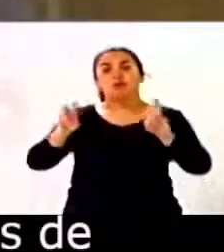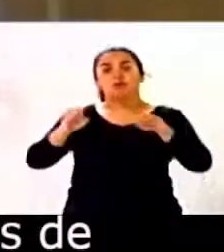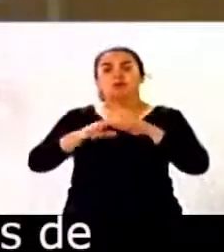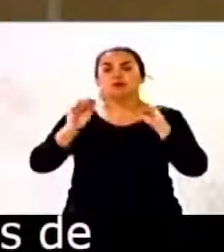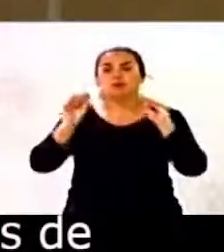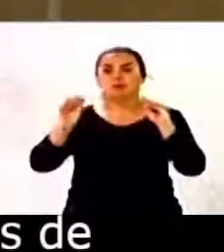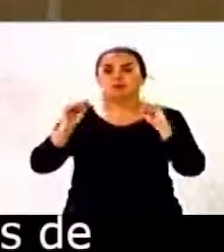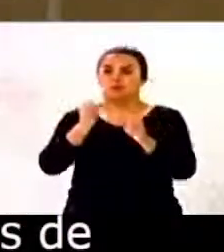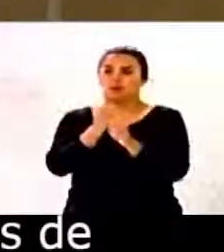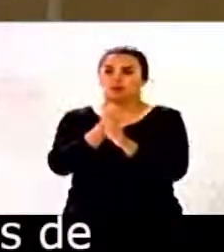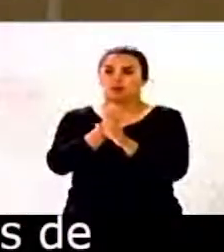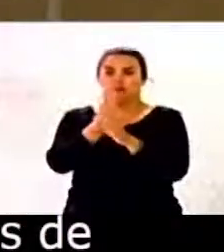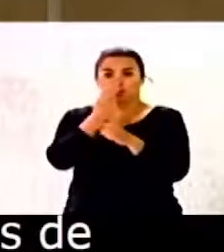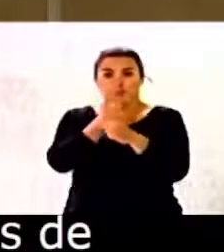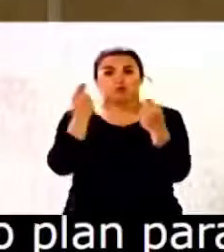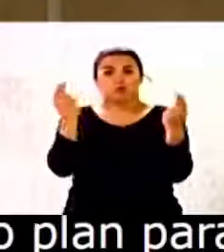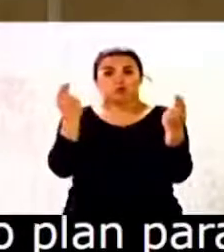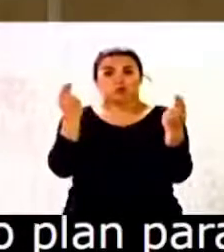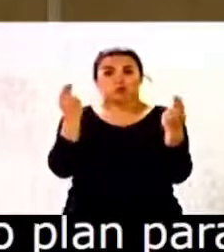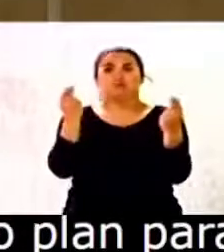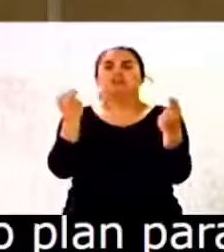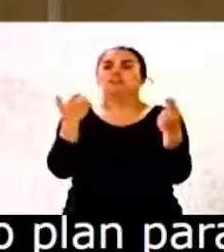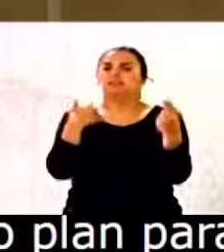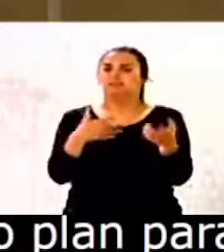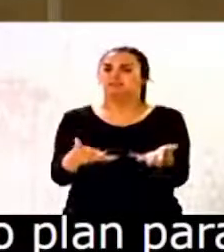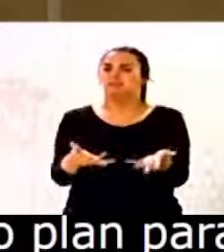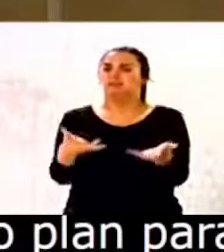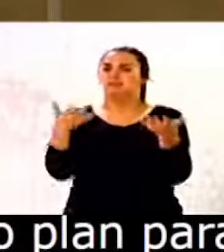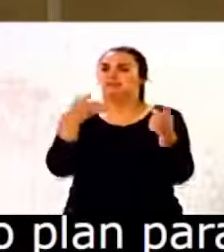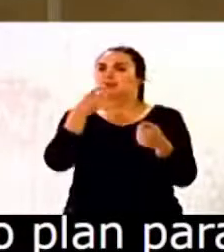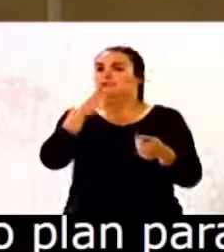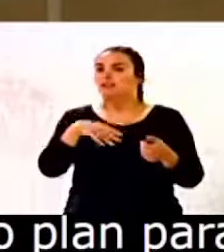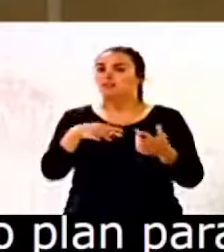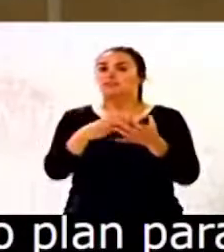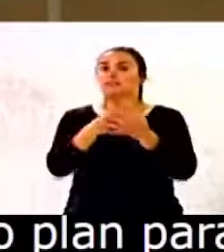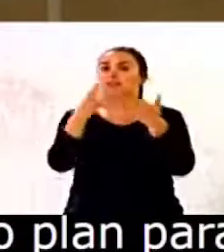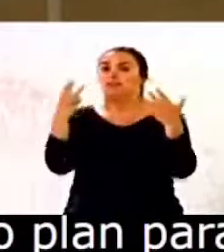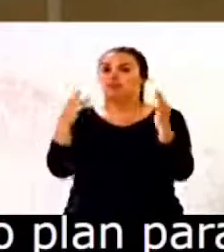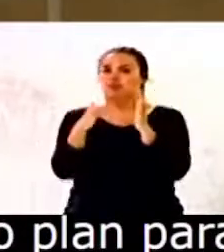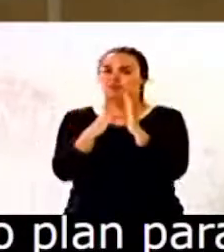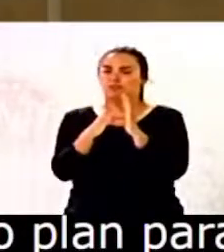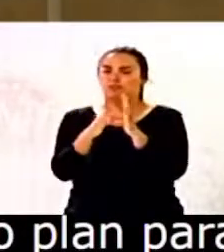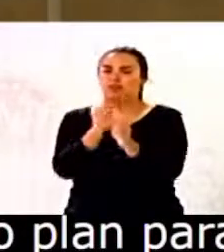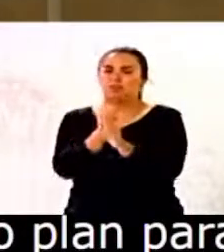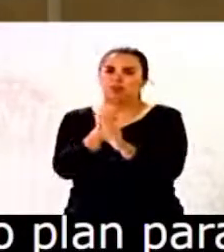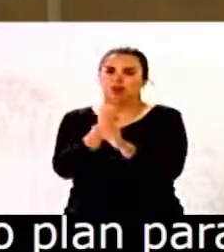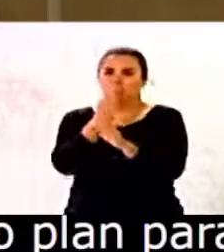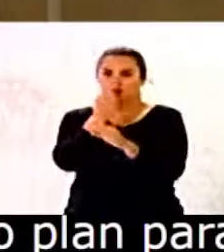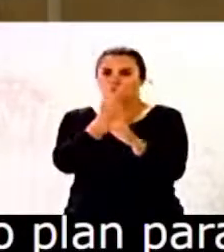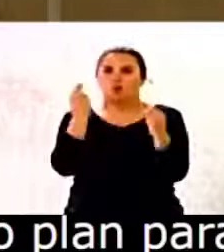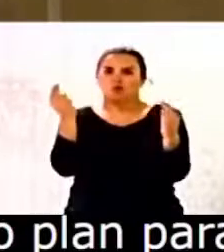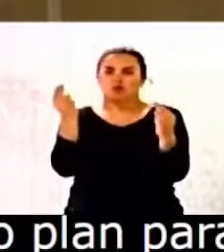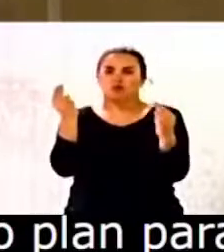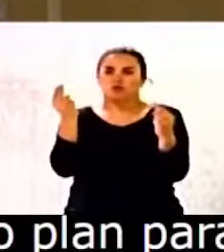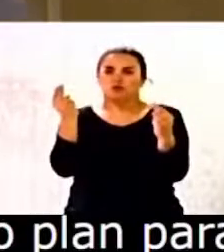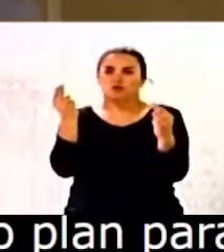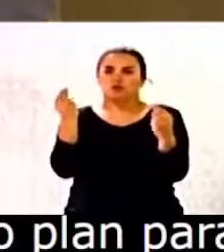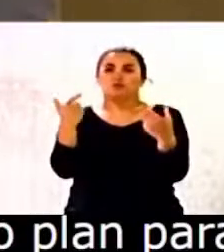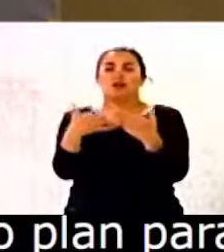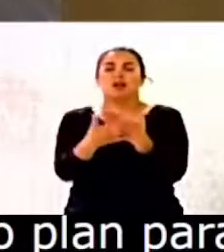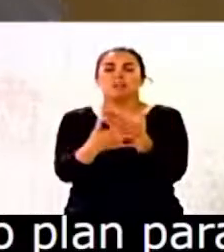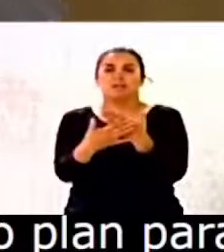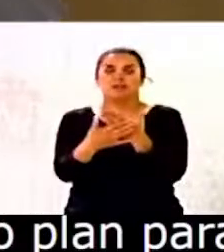para empleados públicos, se van a beneficiar 18.000 empleados públicos de la